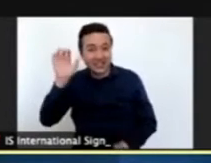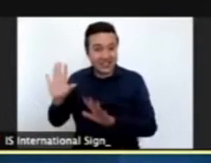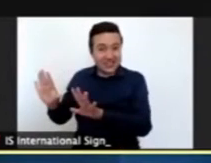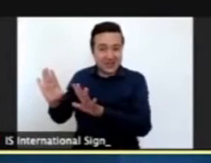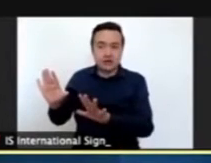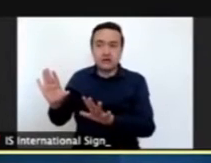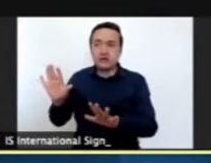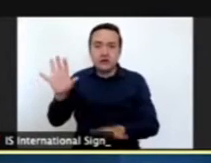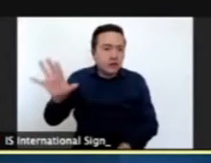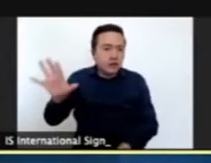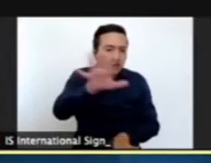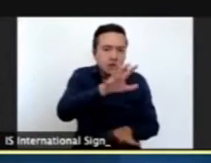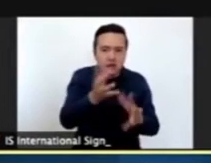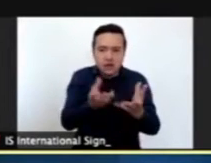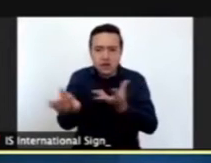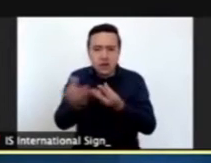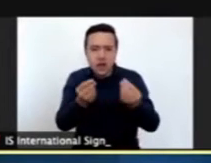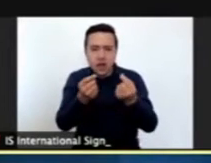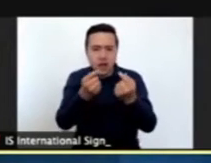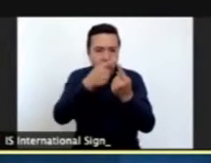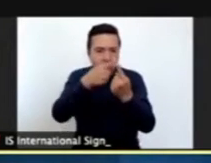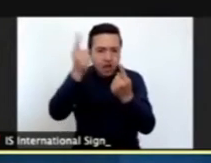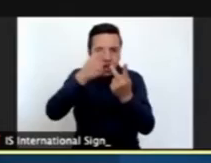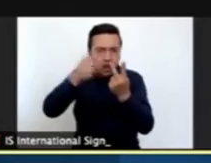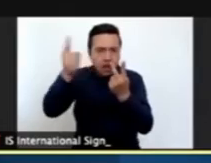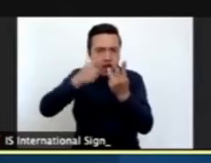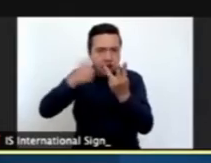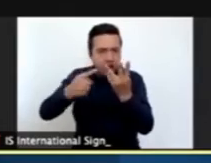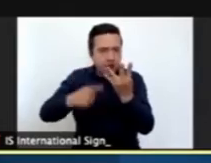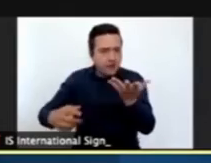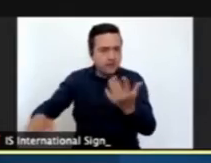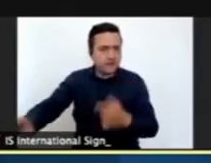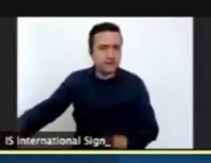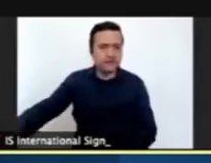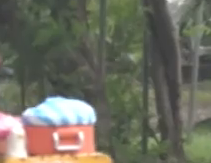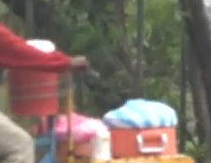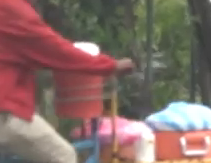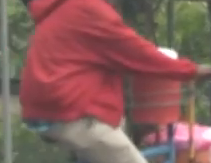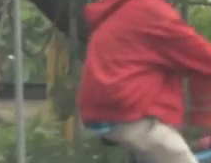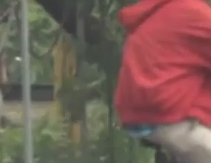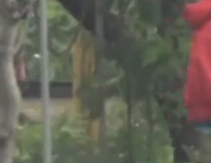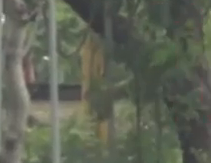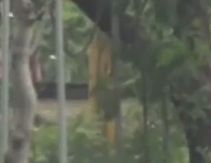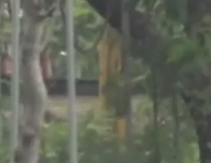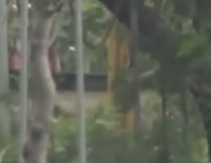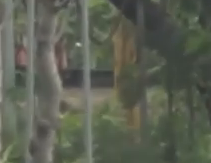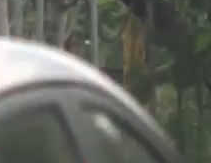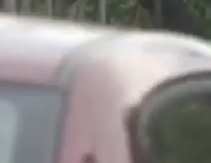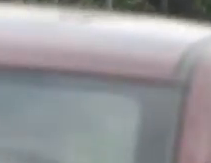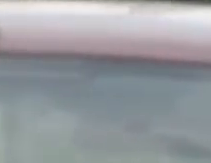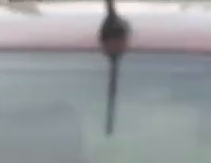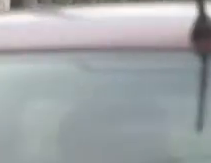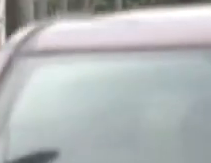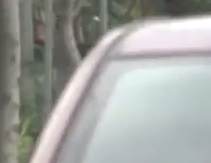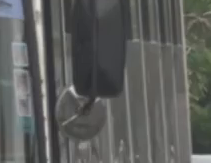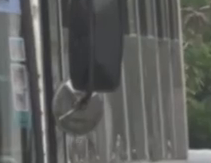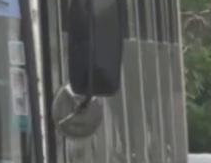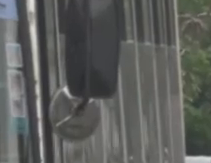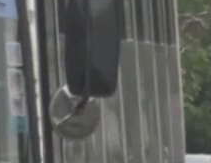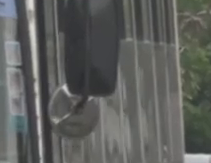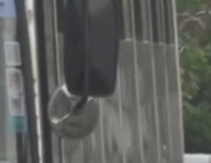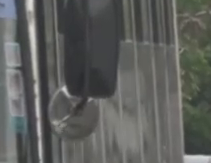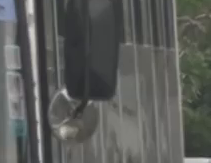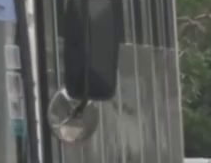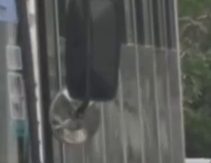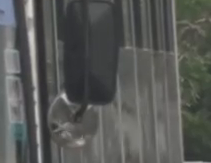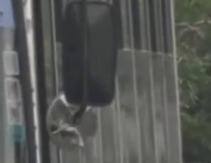esta es el el resultado es la influencia de la comida